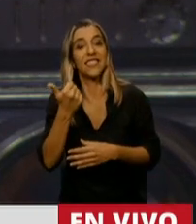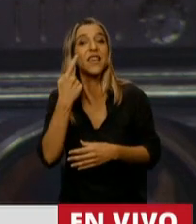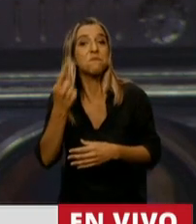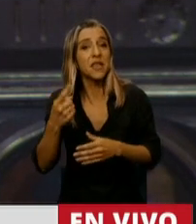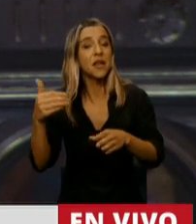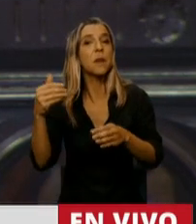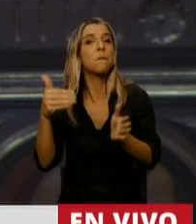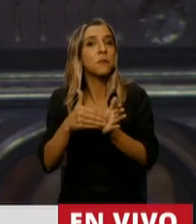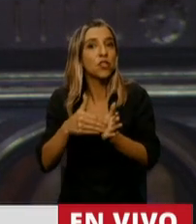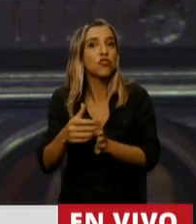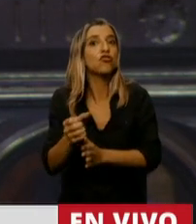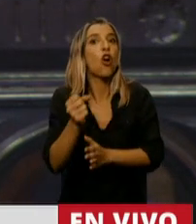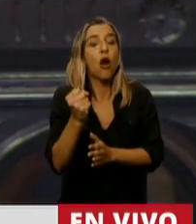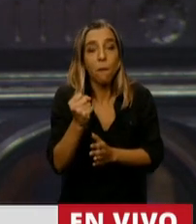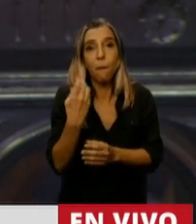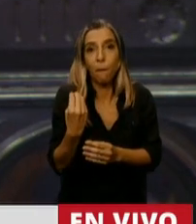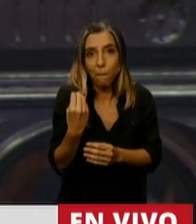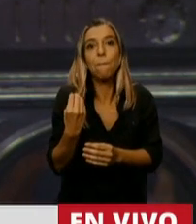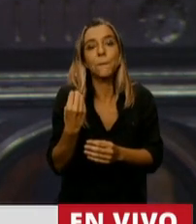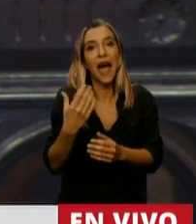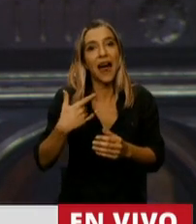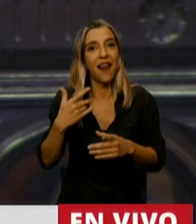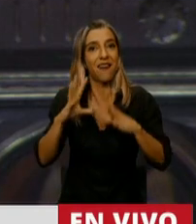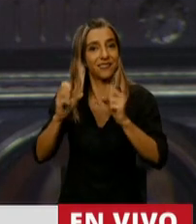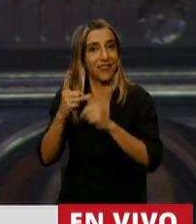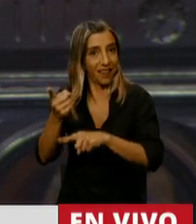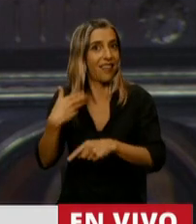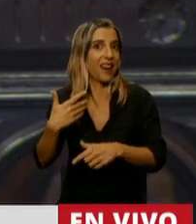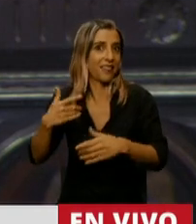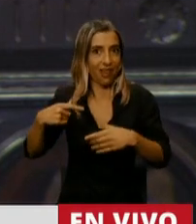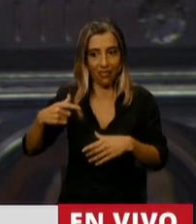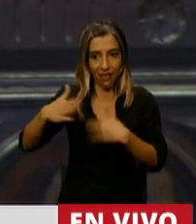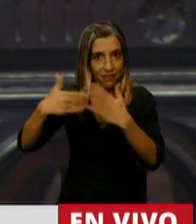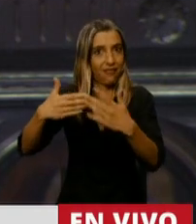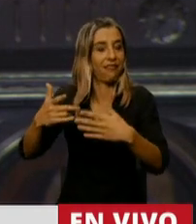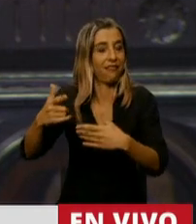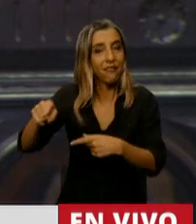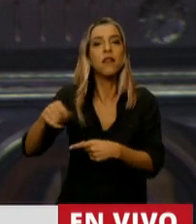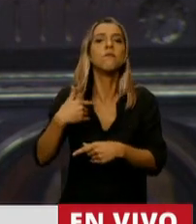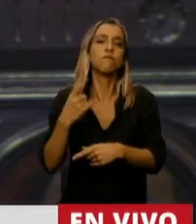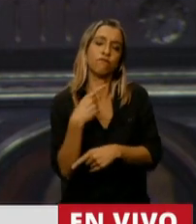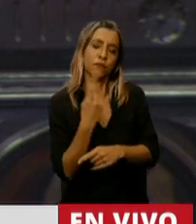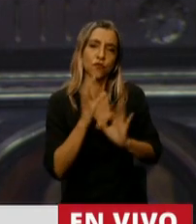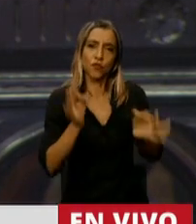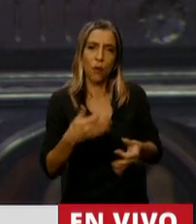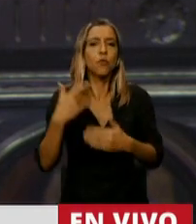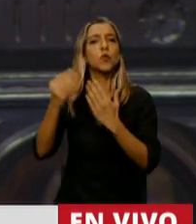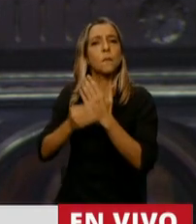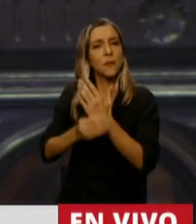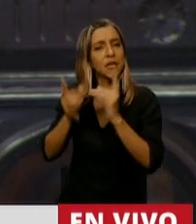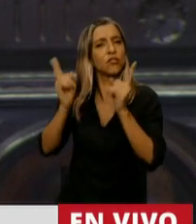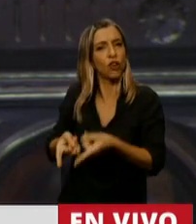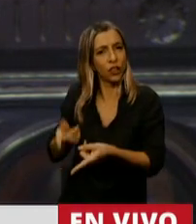la Secretaría de Integración Sociurbana, nuestro ministro de Obras Públicas de la Nación, el compañero Catopodis, un gran ministro que